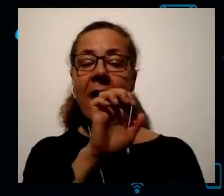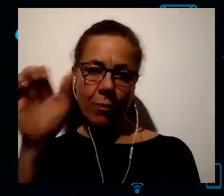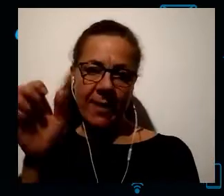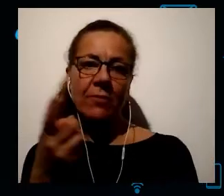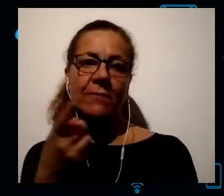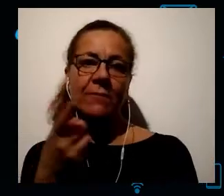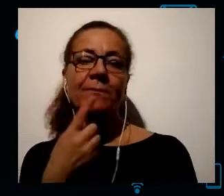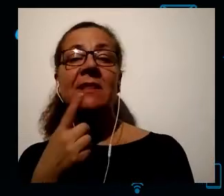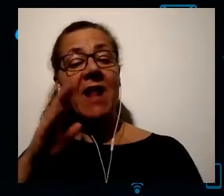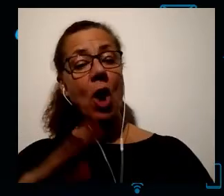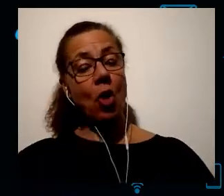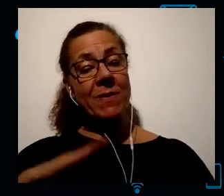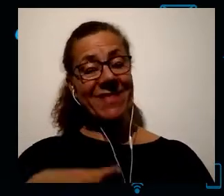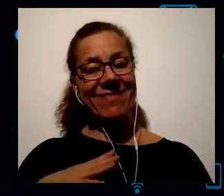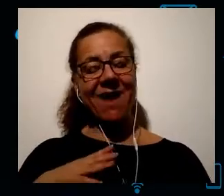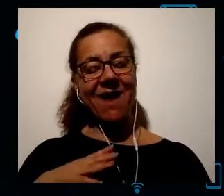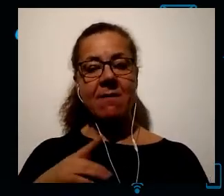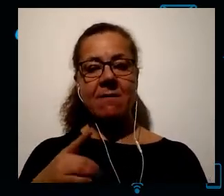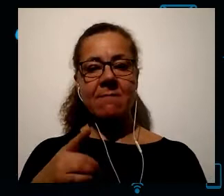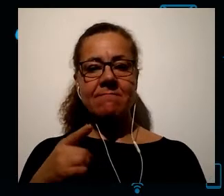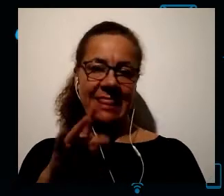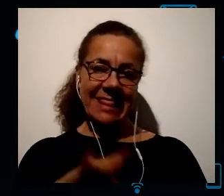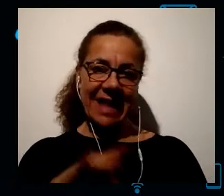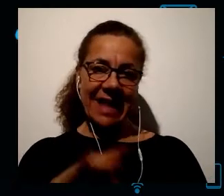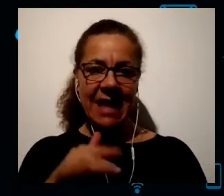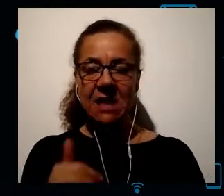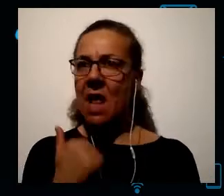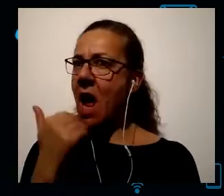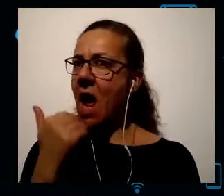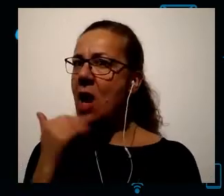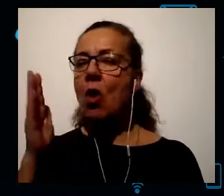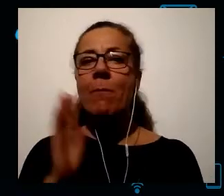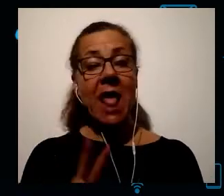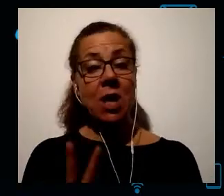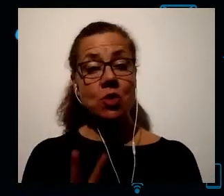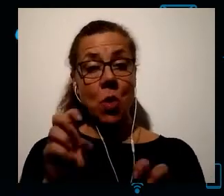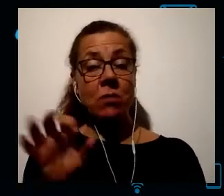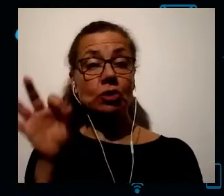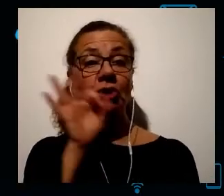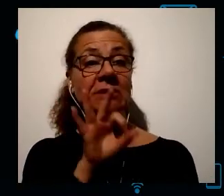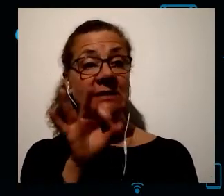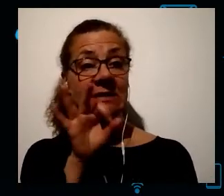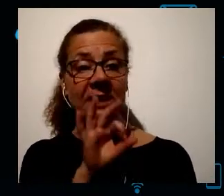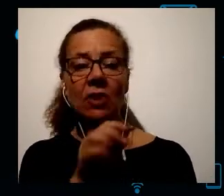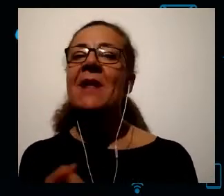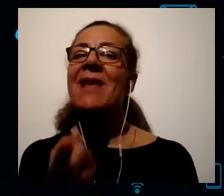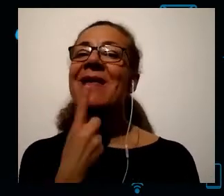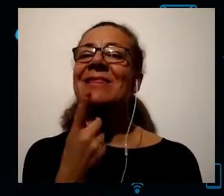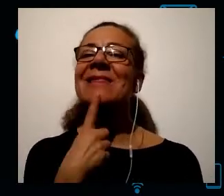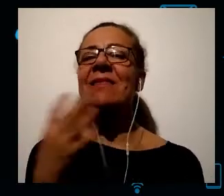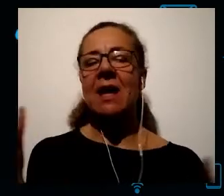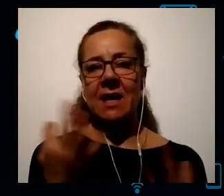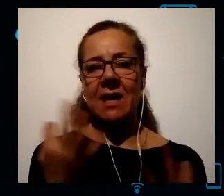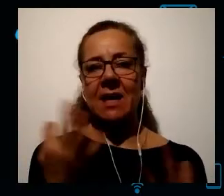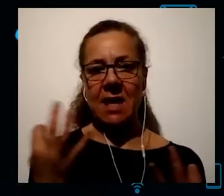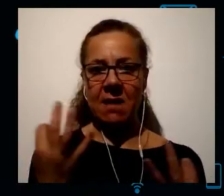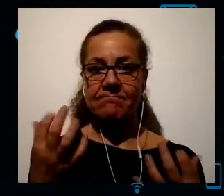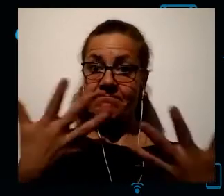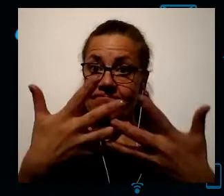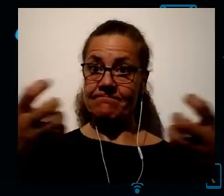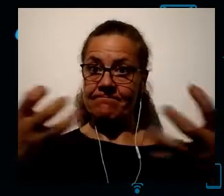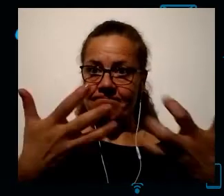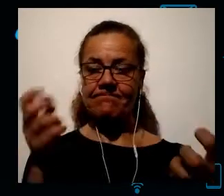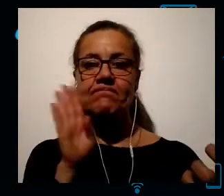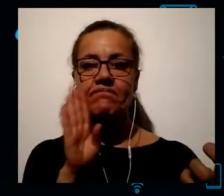competencia digital como una de esas competencias clave para el nuevo milenio y la define de la manera que estáis viendo en pantalla